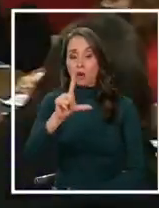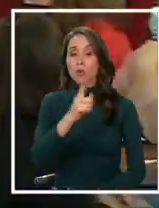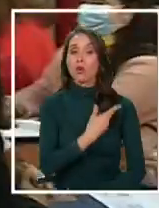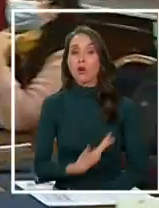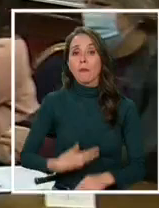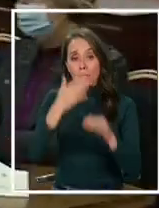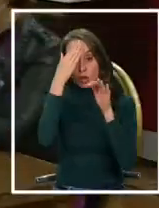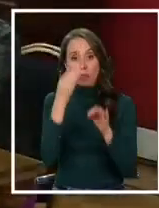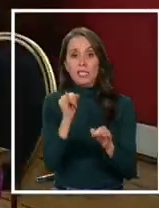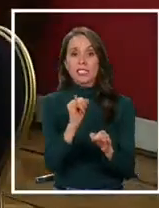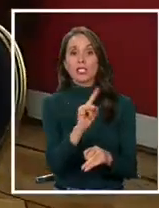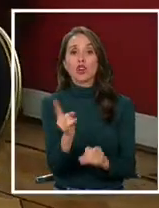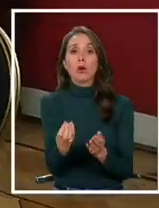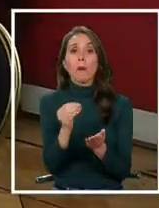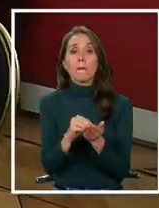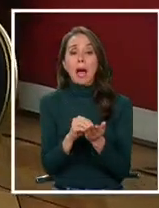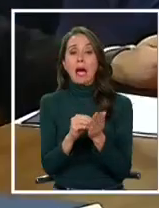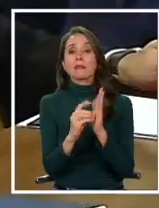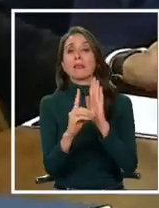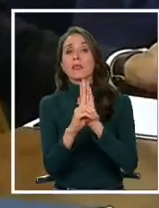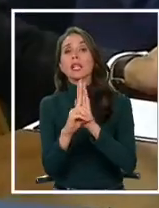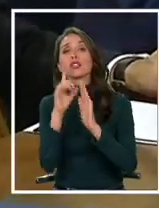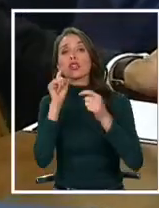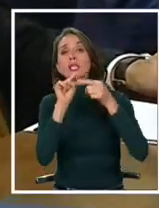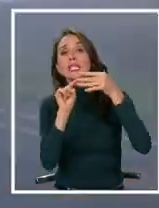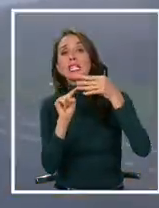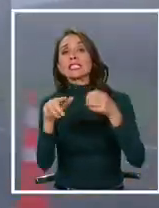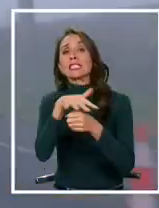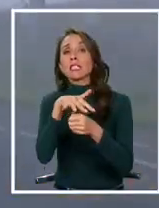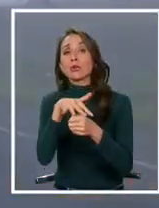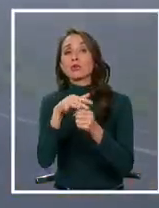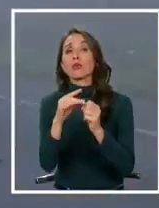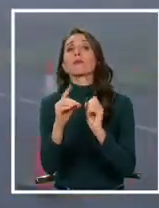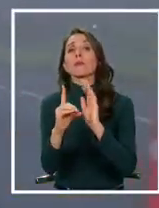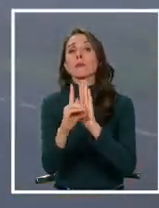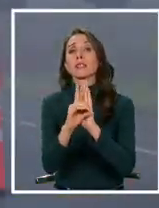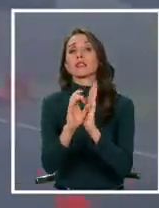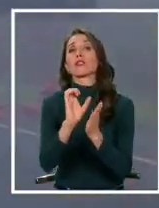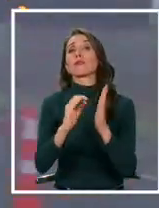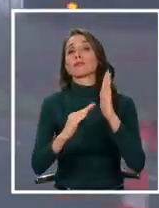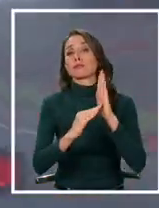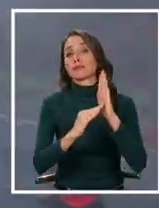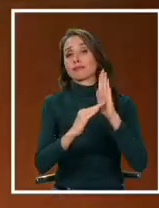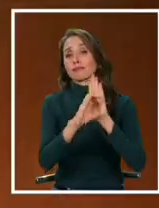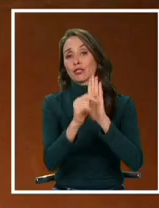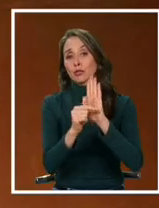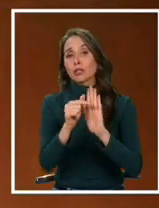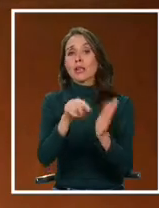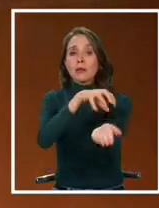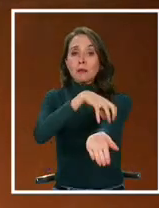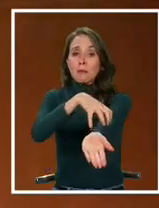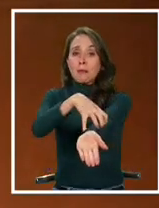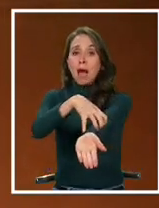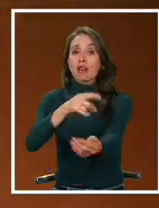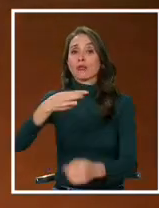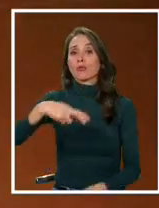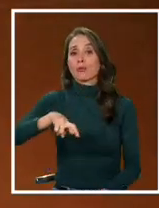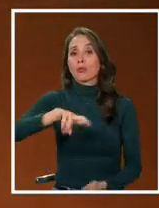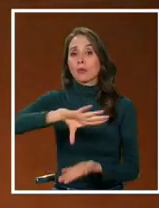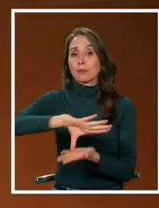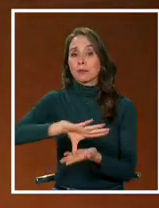determinará si extiende o no y bajo qué condiciones el estado de excepción en la macrozona sur del